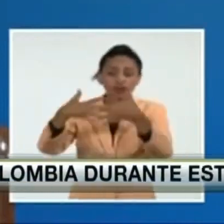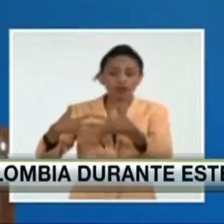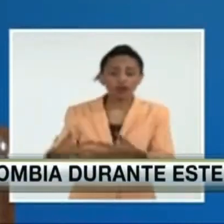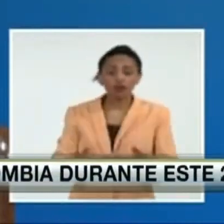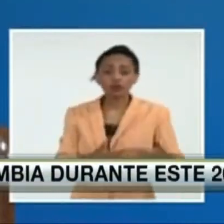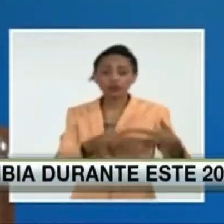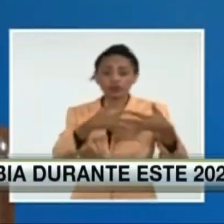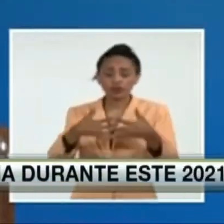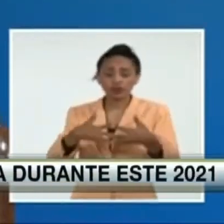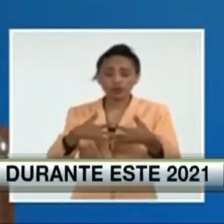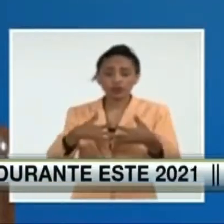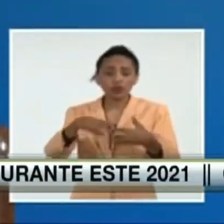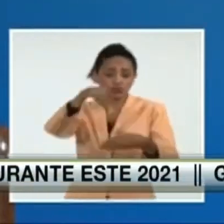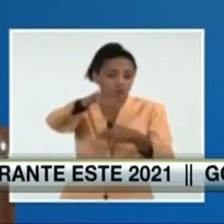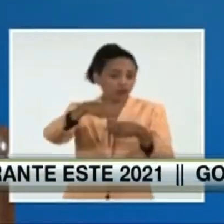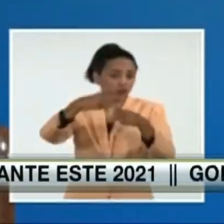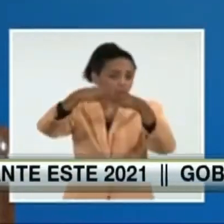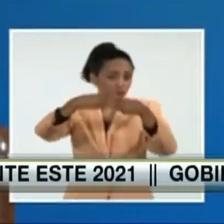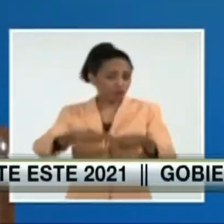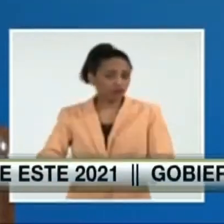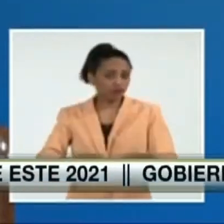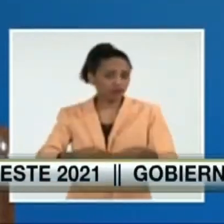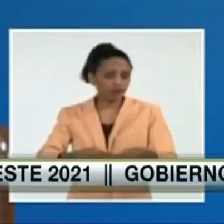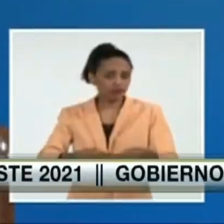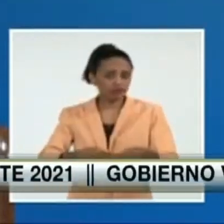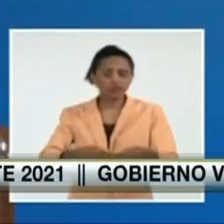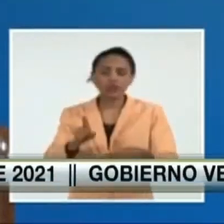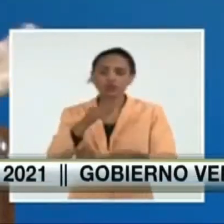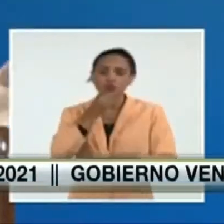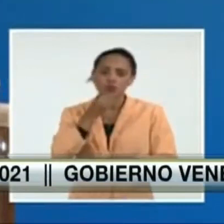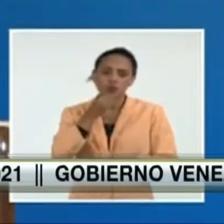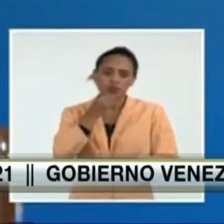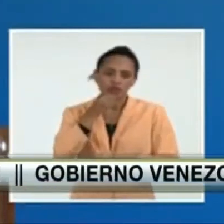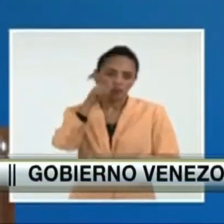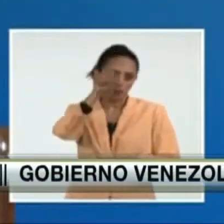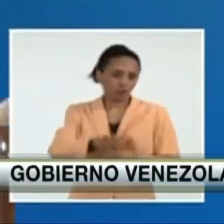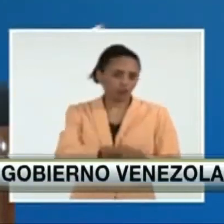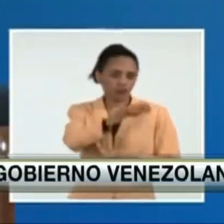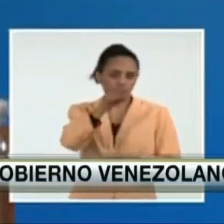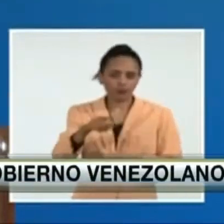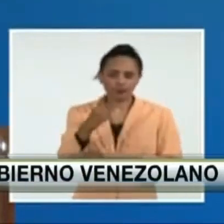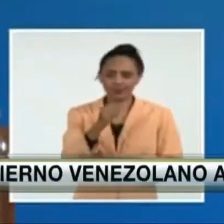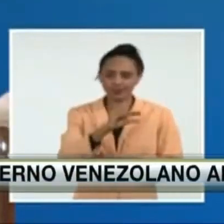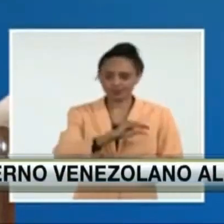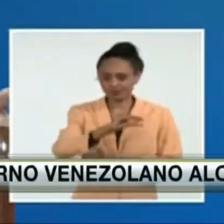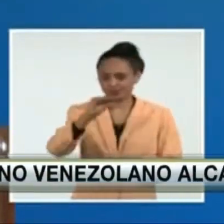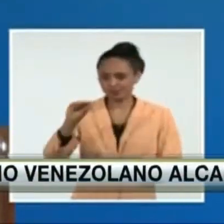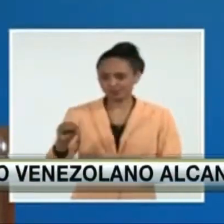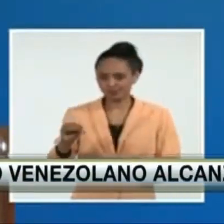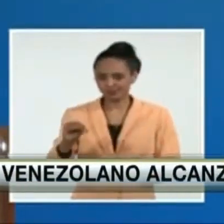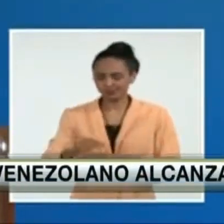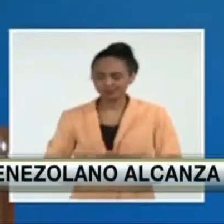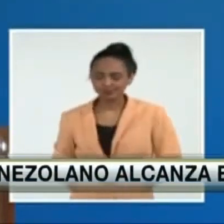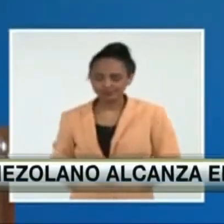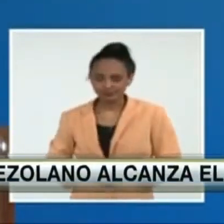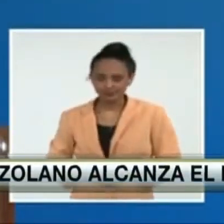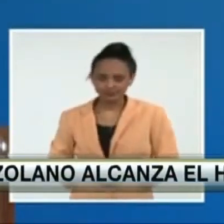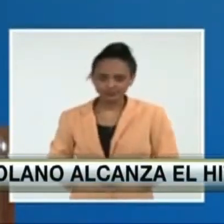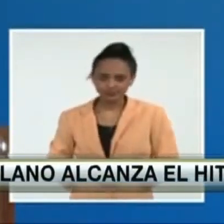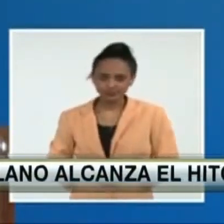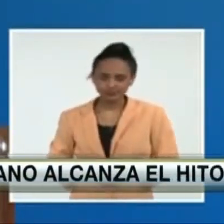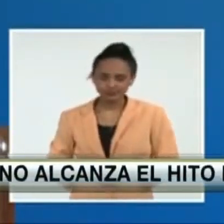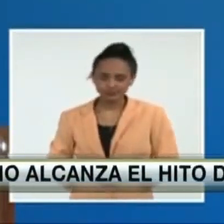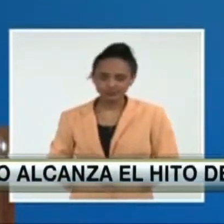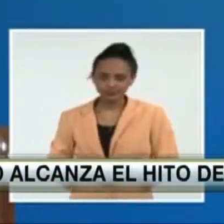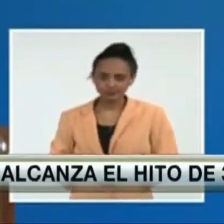restringidas. En virtud de estas medidas, en la práctica quedó cortado el envío